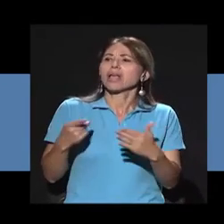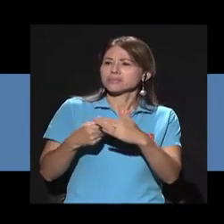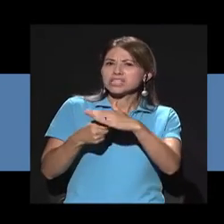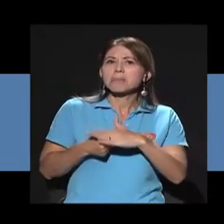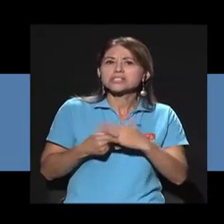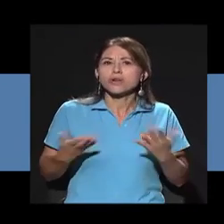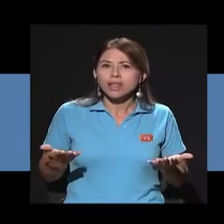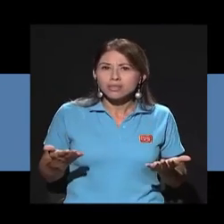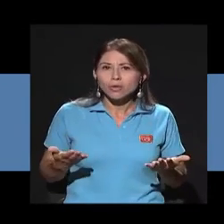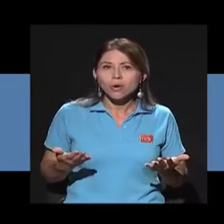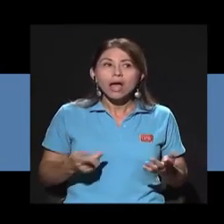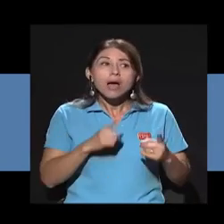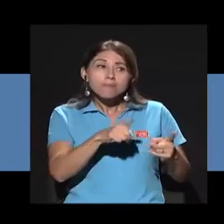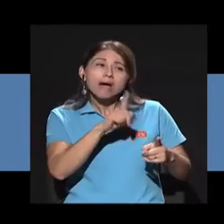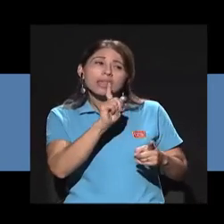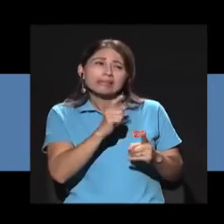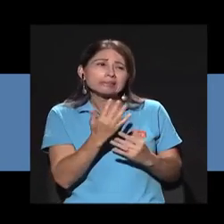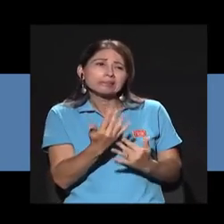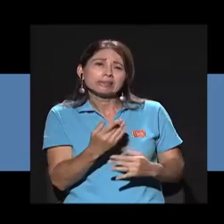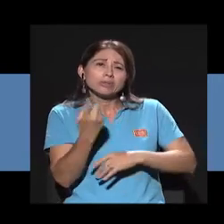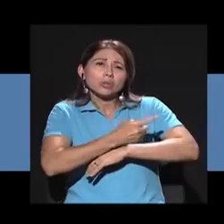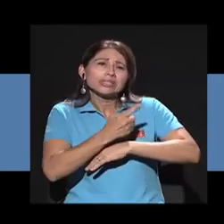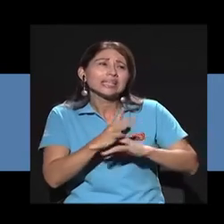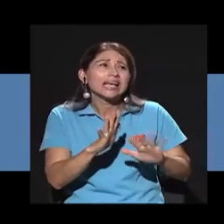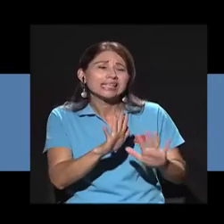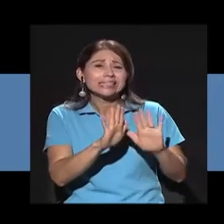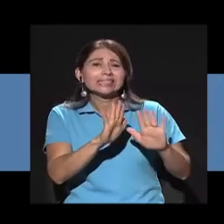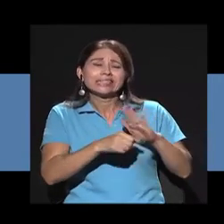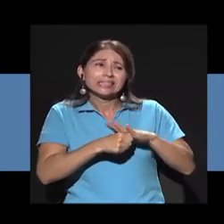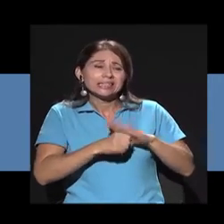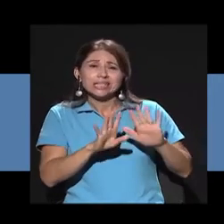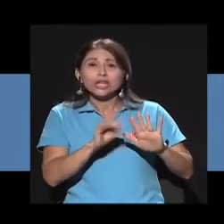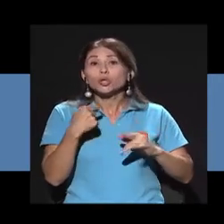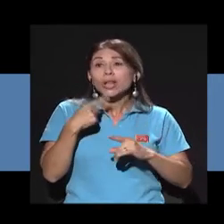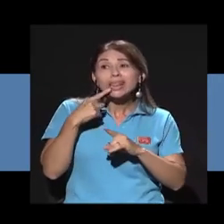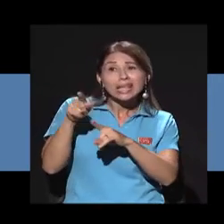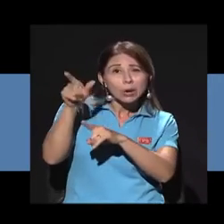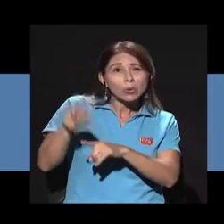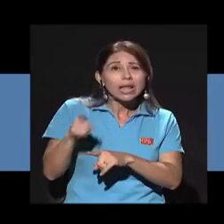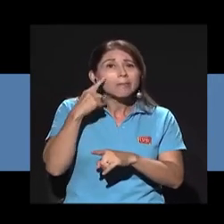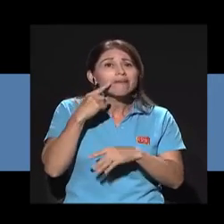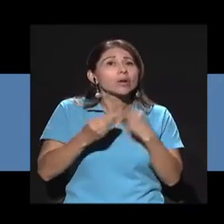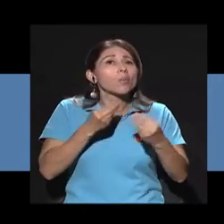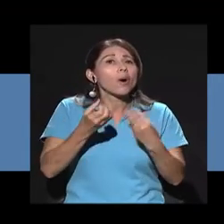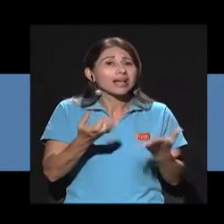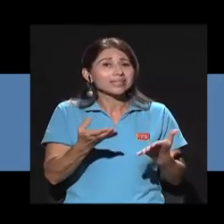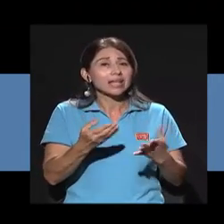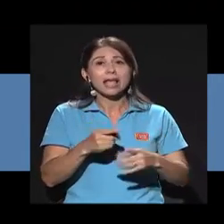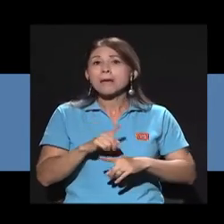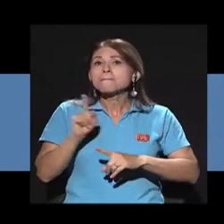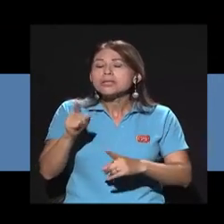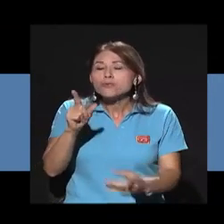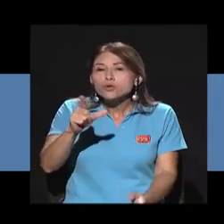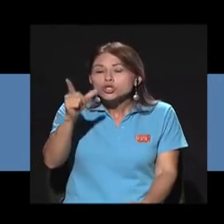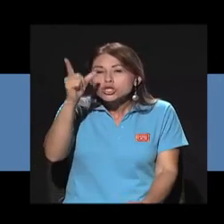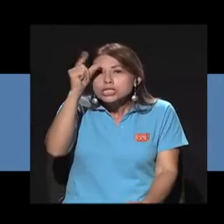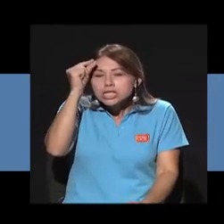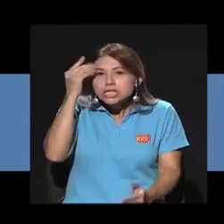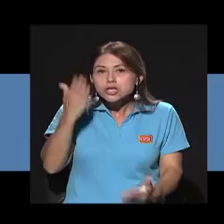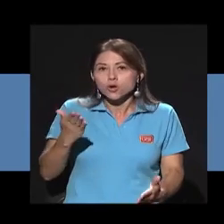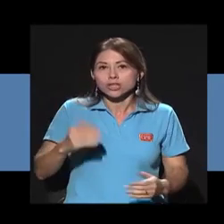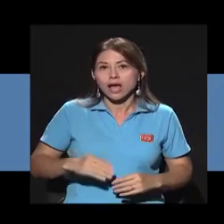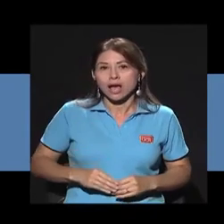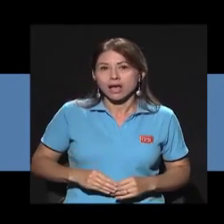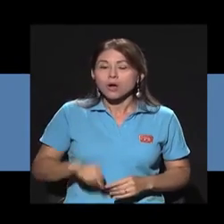Bueno, ¿qué? ¿Me están presionando? Ma, tenés que darme unos días. Yo ya le dije a Julián que a ver cómo hace para reponerla. ¡Pero vos sos